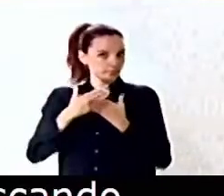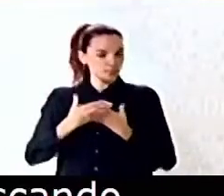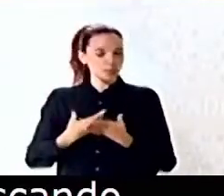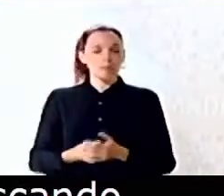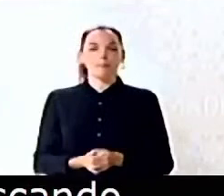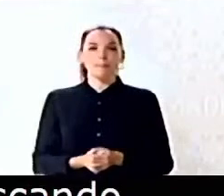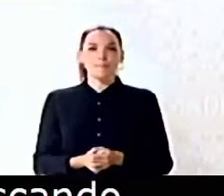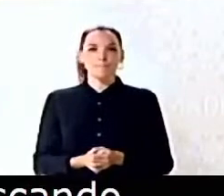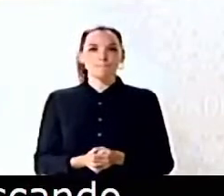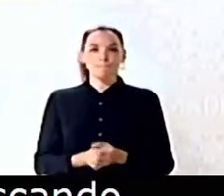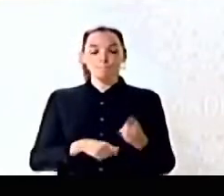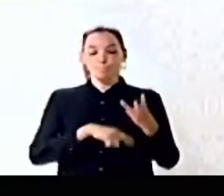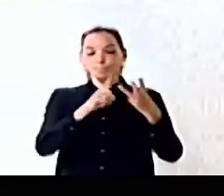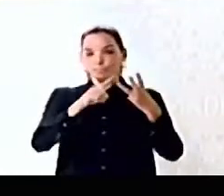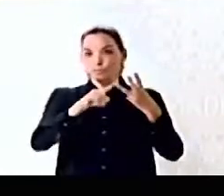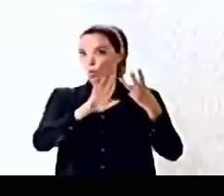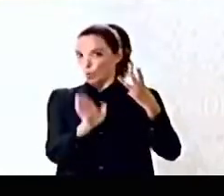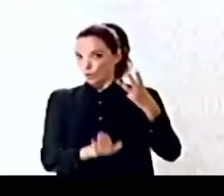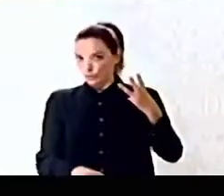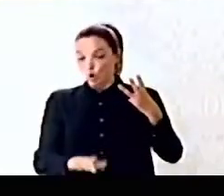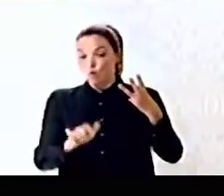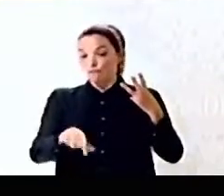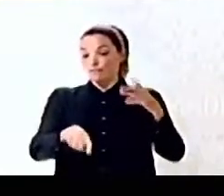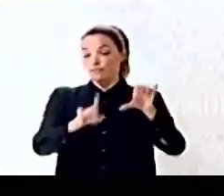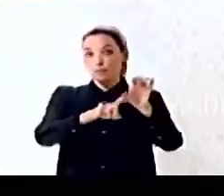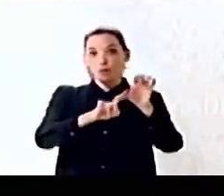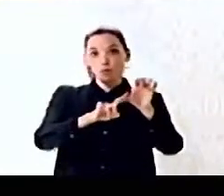Y por último, Extremadura ha vuelto a reclamar